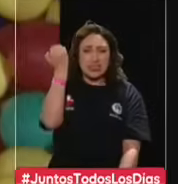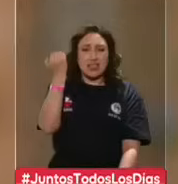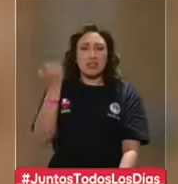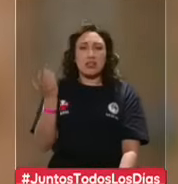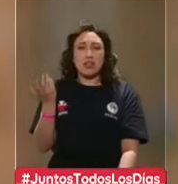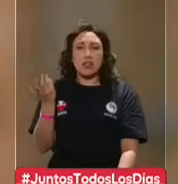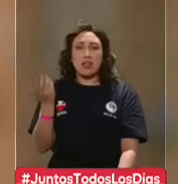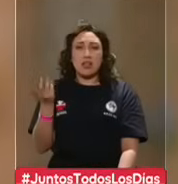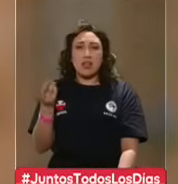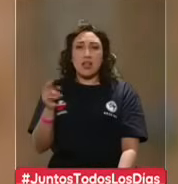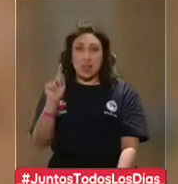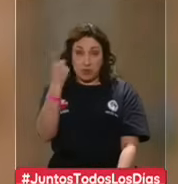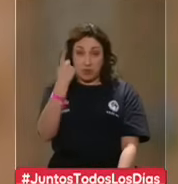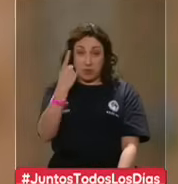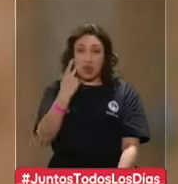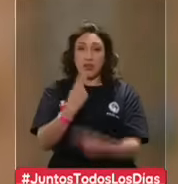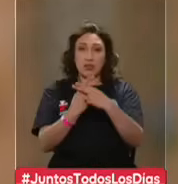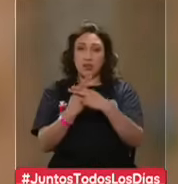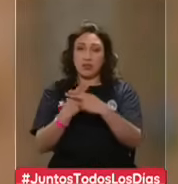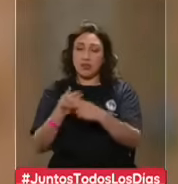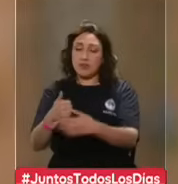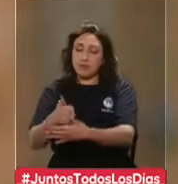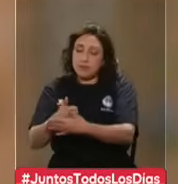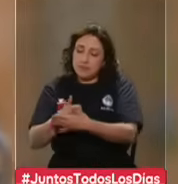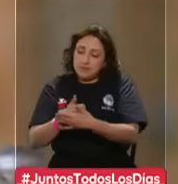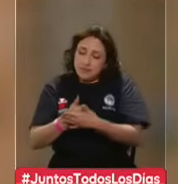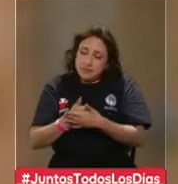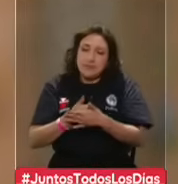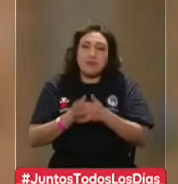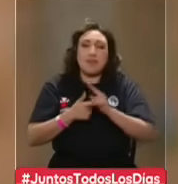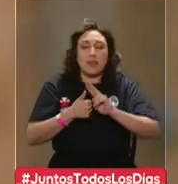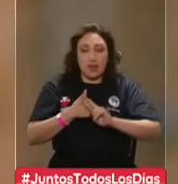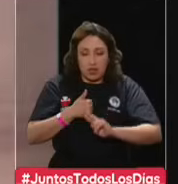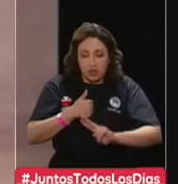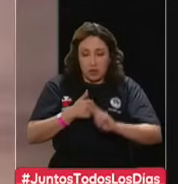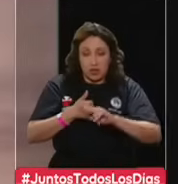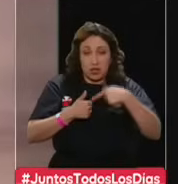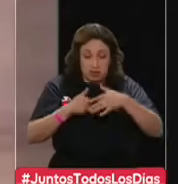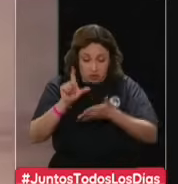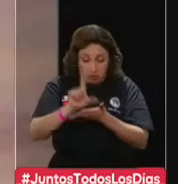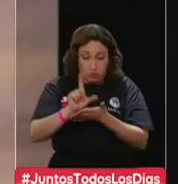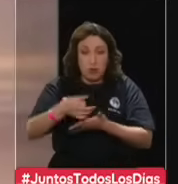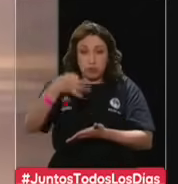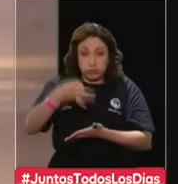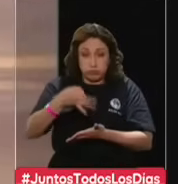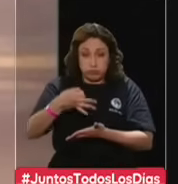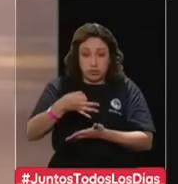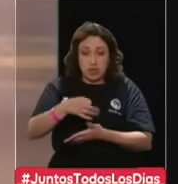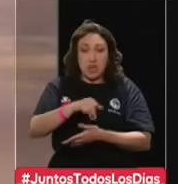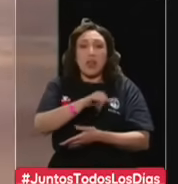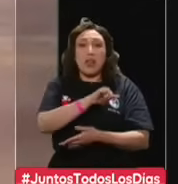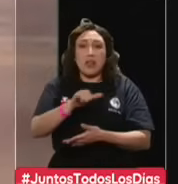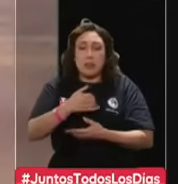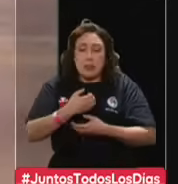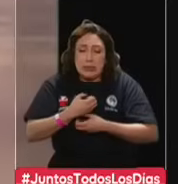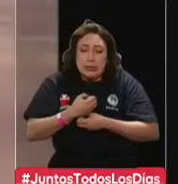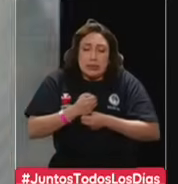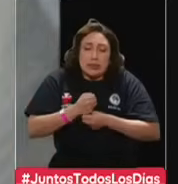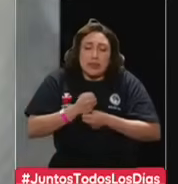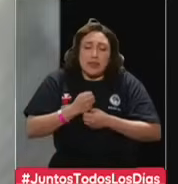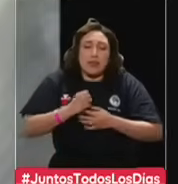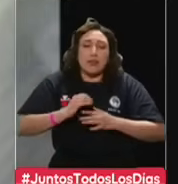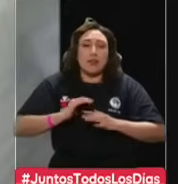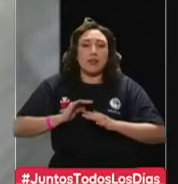hace es abrazarte primero, ¿no? Como tranquilo, que esto es un espacio seguro. Y una vez que sacamos como toda esa